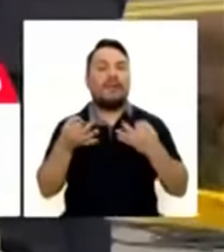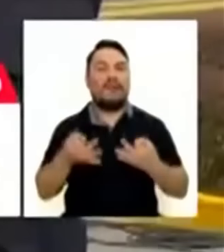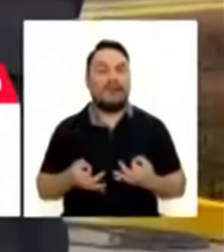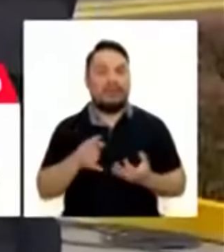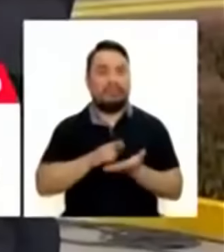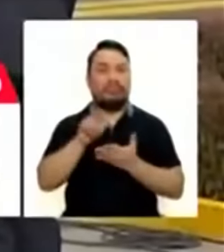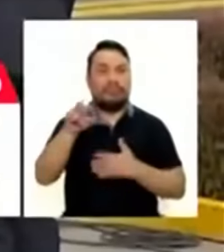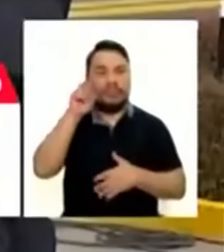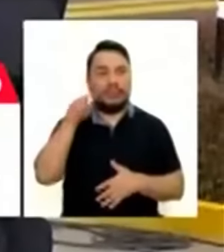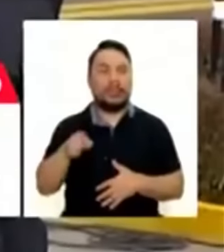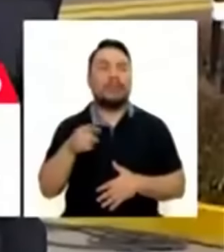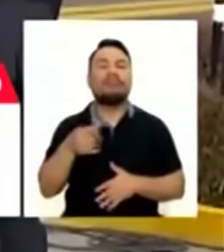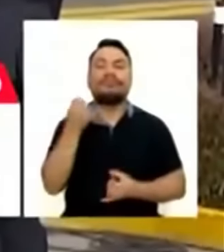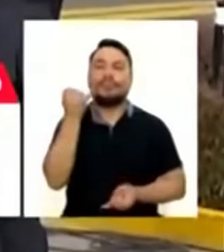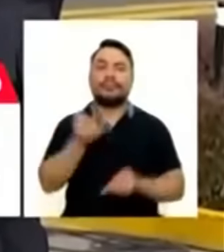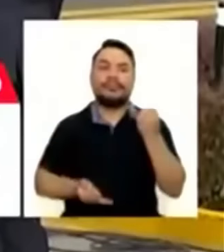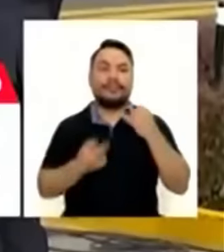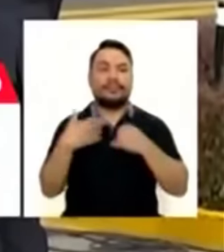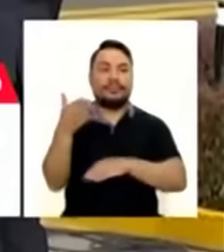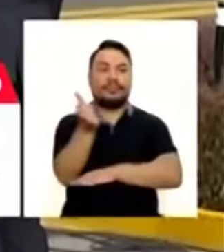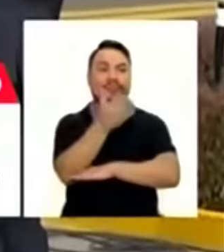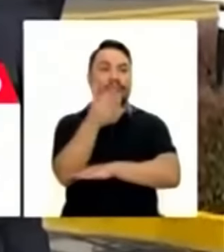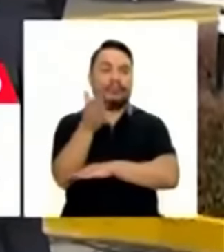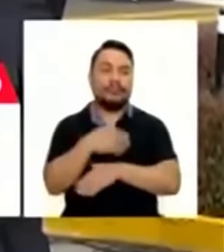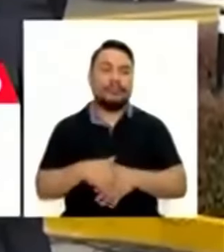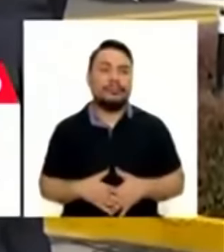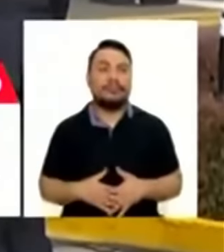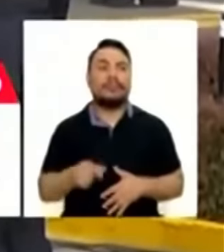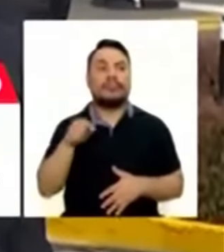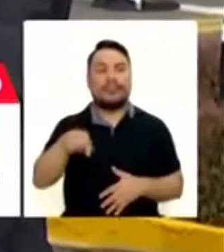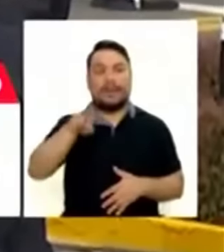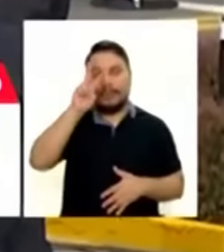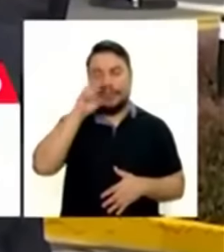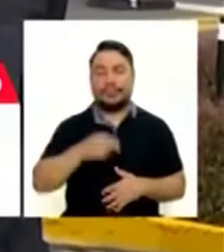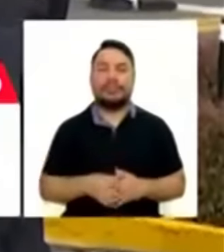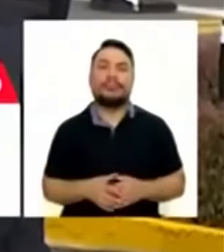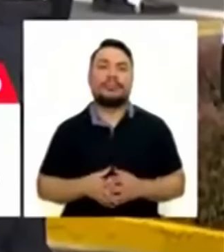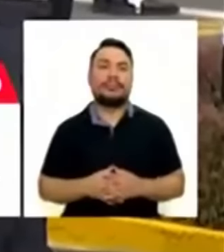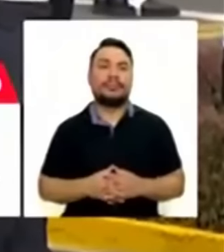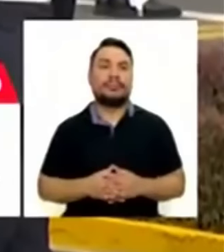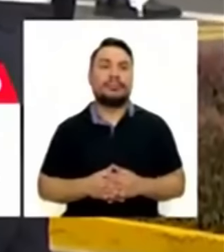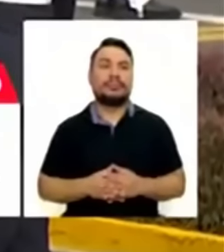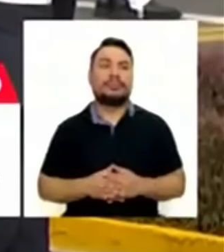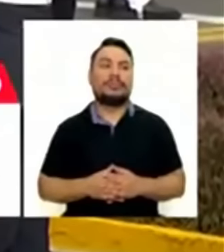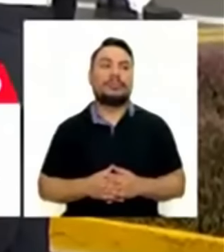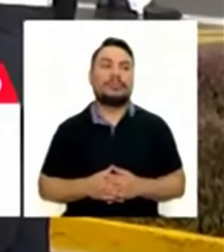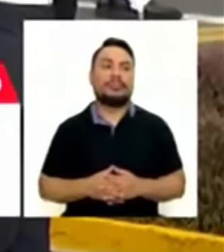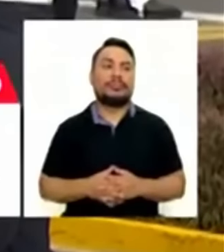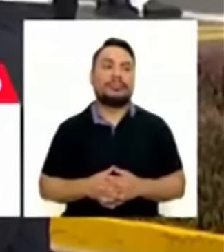para despedirse de la bandera de guerra de nuestro país.